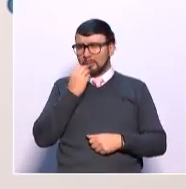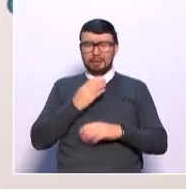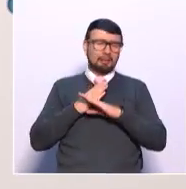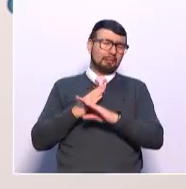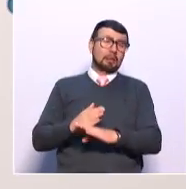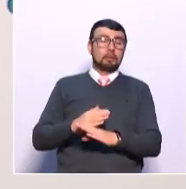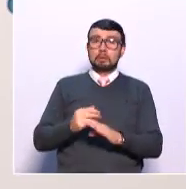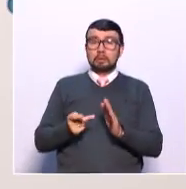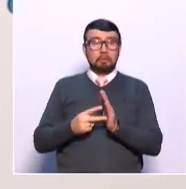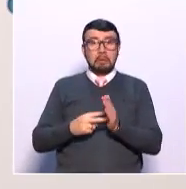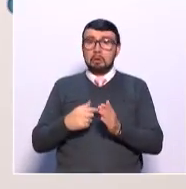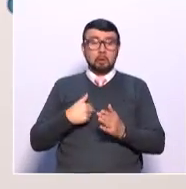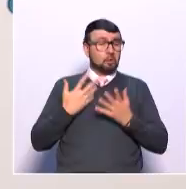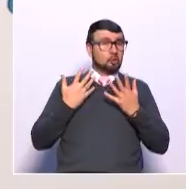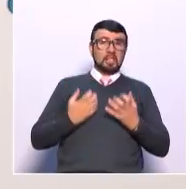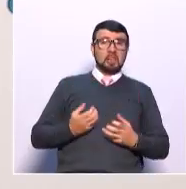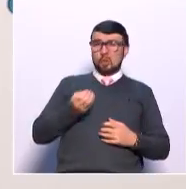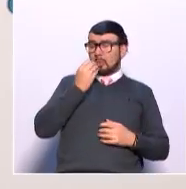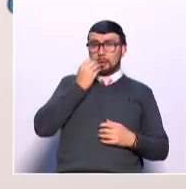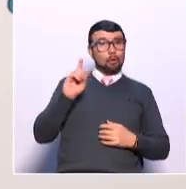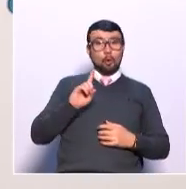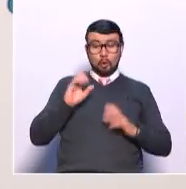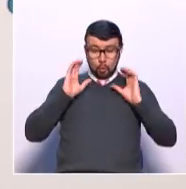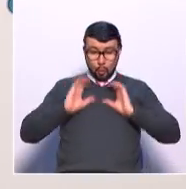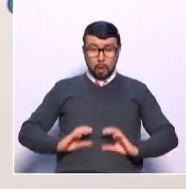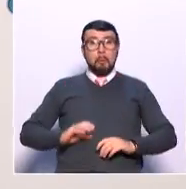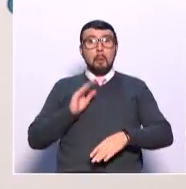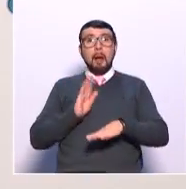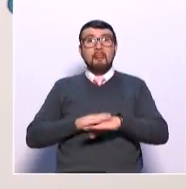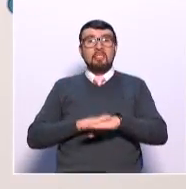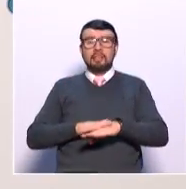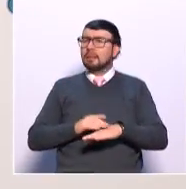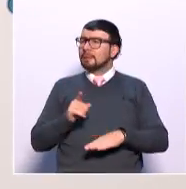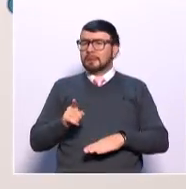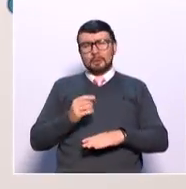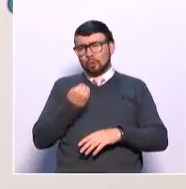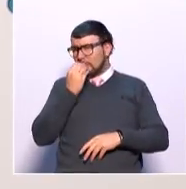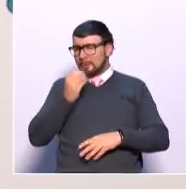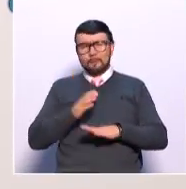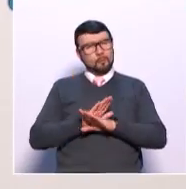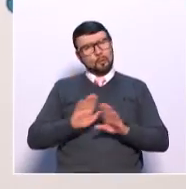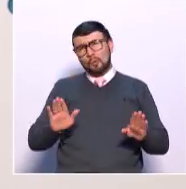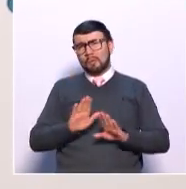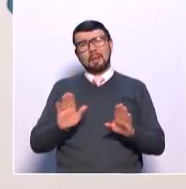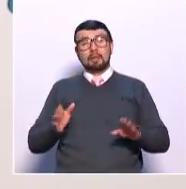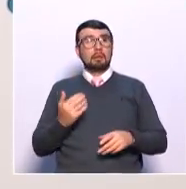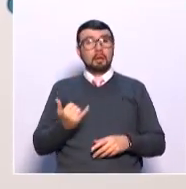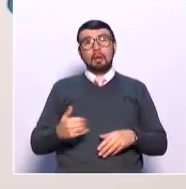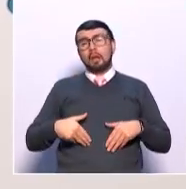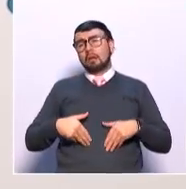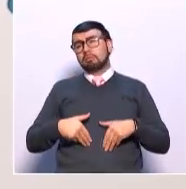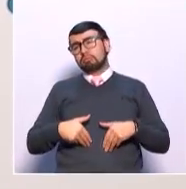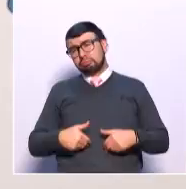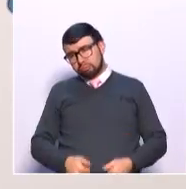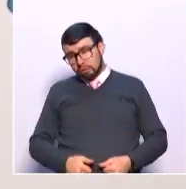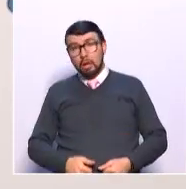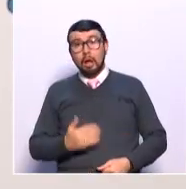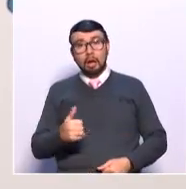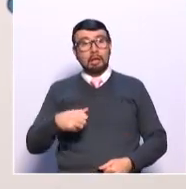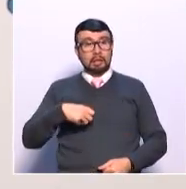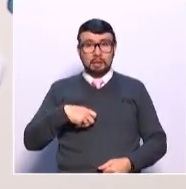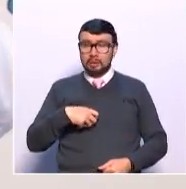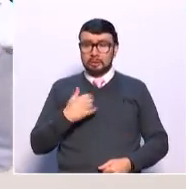es porque no quiera comer es porque el cuerpo le está pidiendo un proceso de descanso para salir de un estado de acidosis